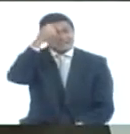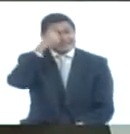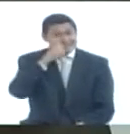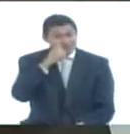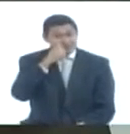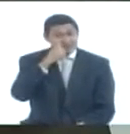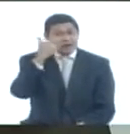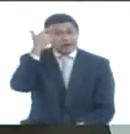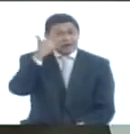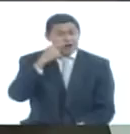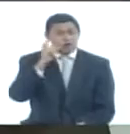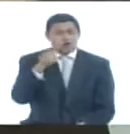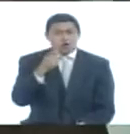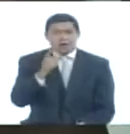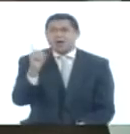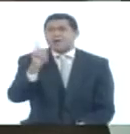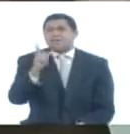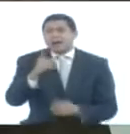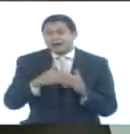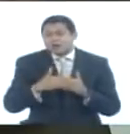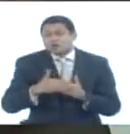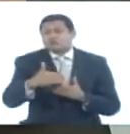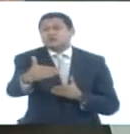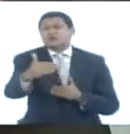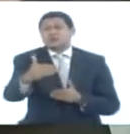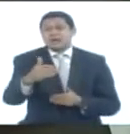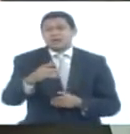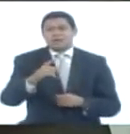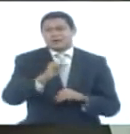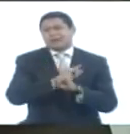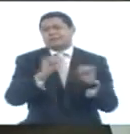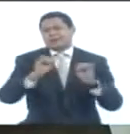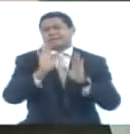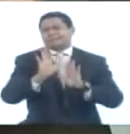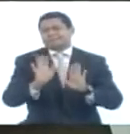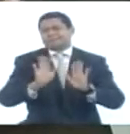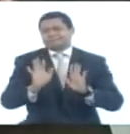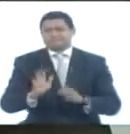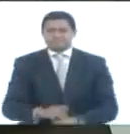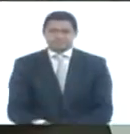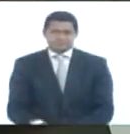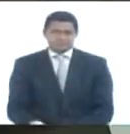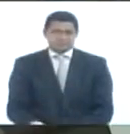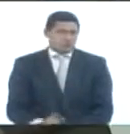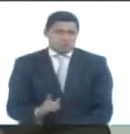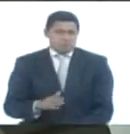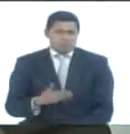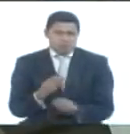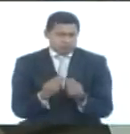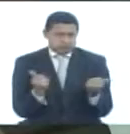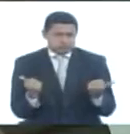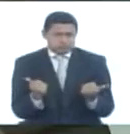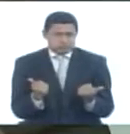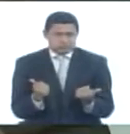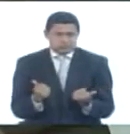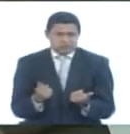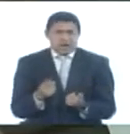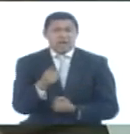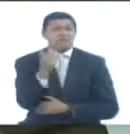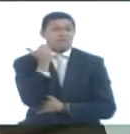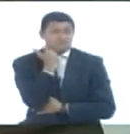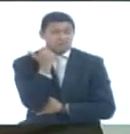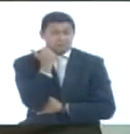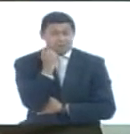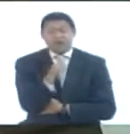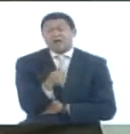los tratamientos de glaucoma es para que no continúe el daño, pero el daño que está hecho ya no se puede. Sí, estas son una de las patologías